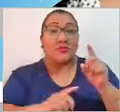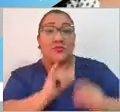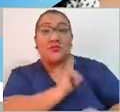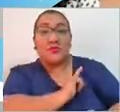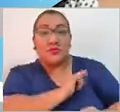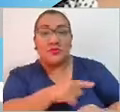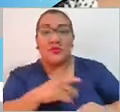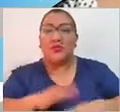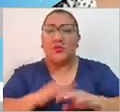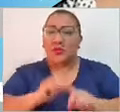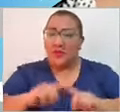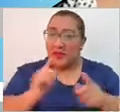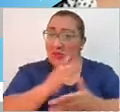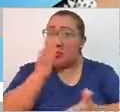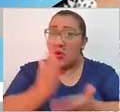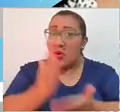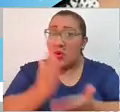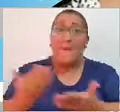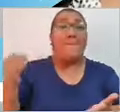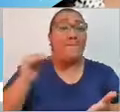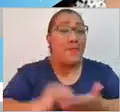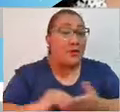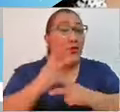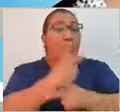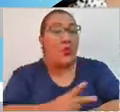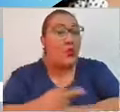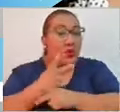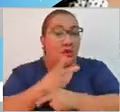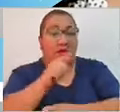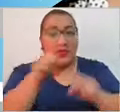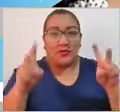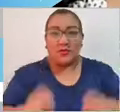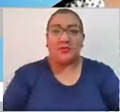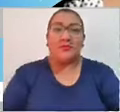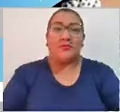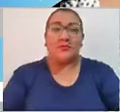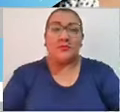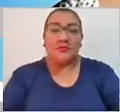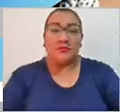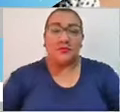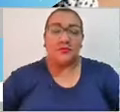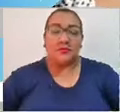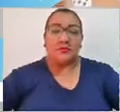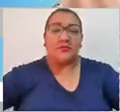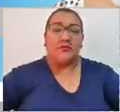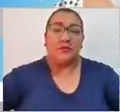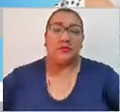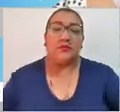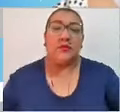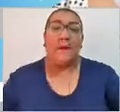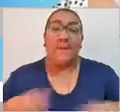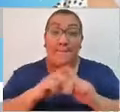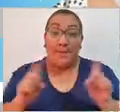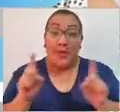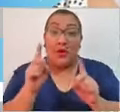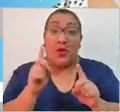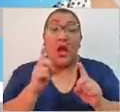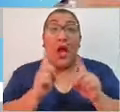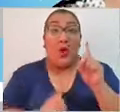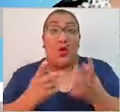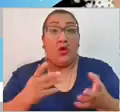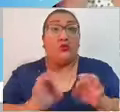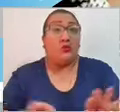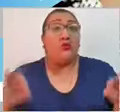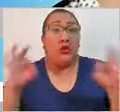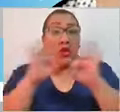sobre estos casos y también sobre la prevención de esos casos. Sin embargo, hay una distinción en relación a